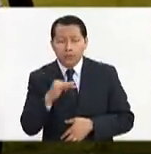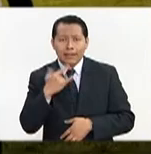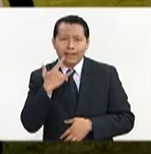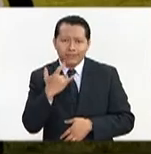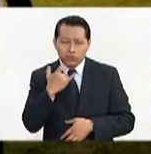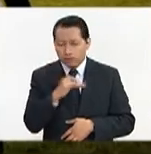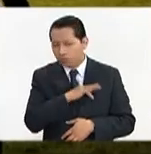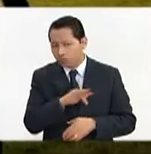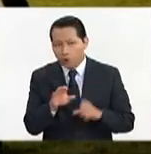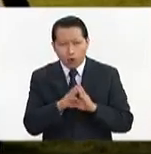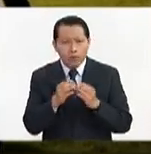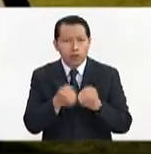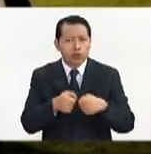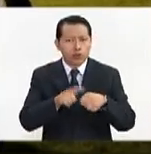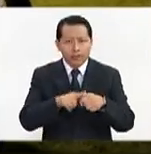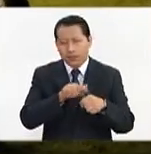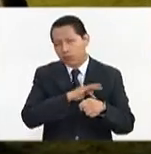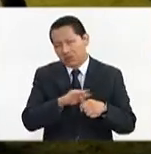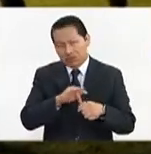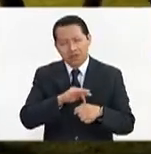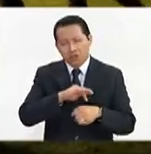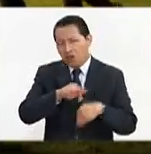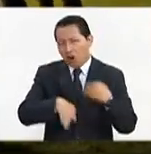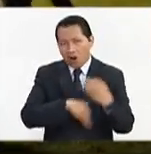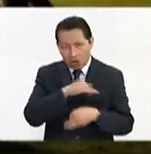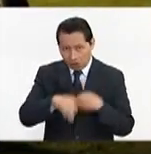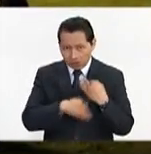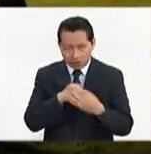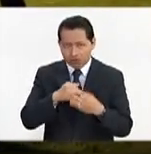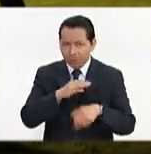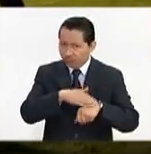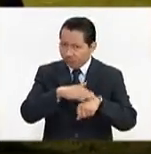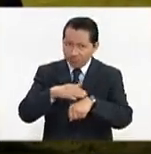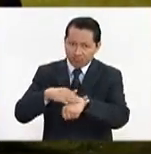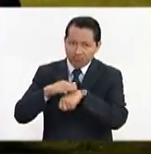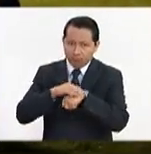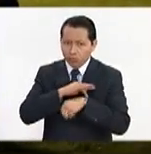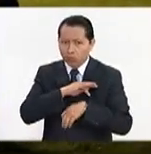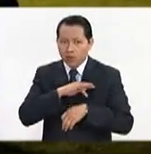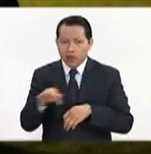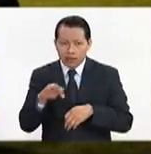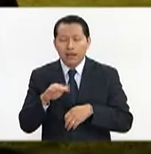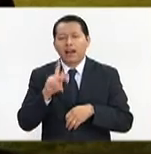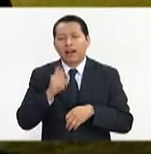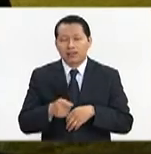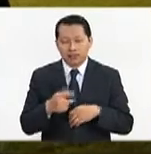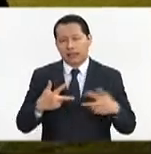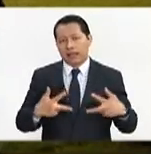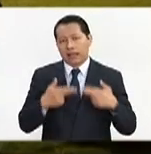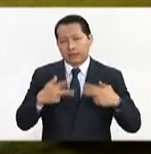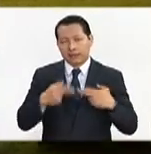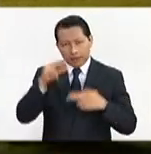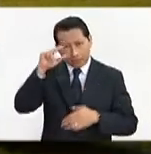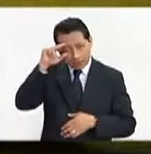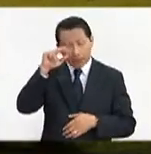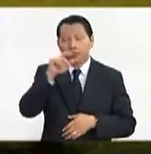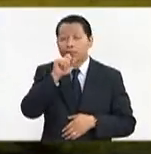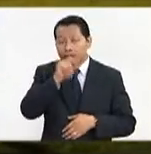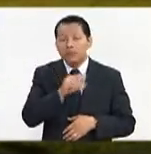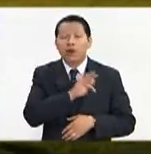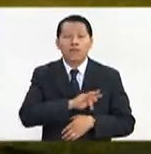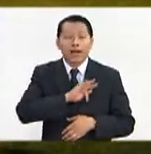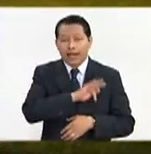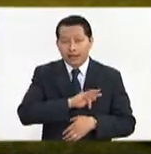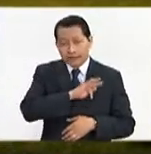esfuerzo social al que estamos todos convocados para combatir el cáncer de mama. Felicidades por